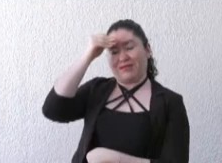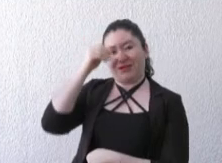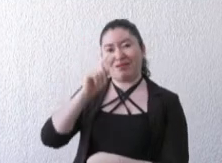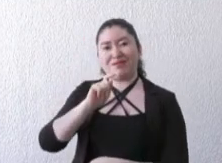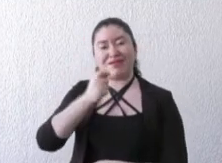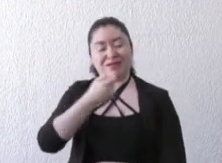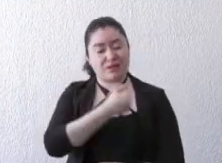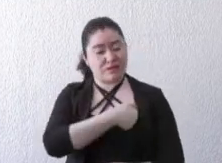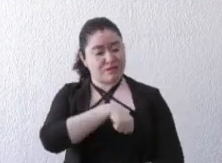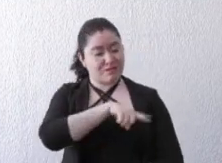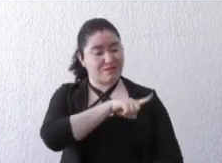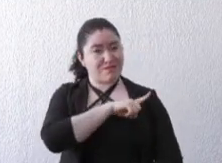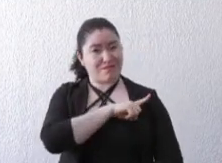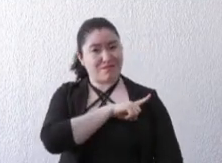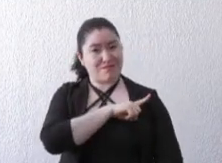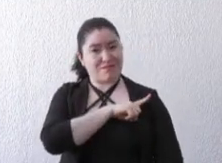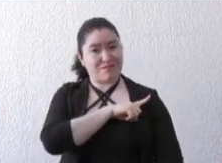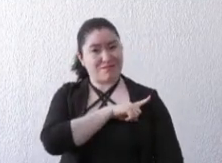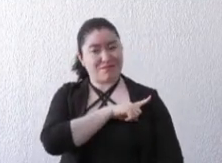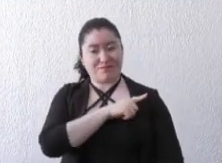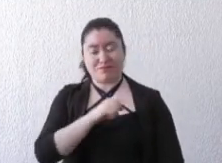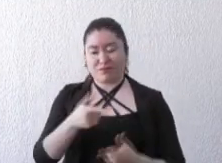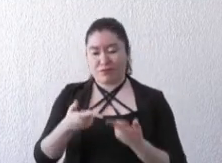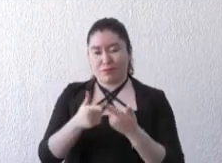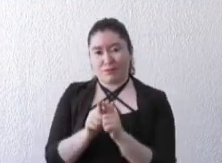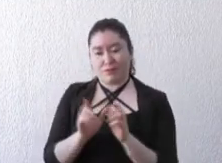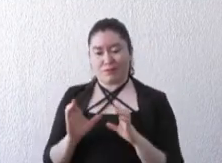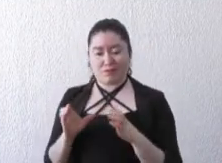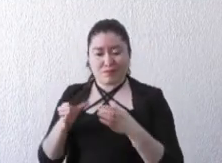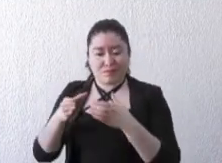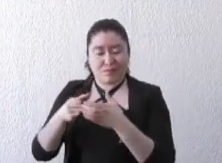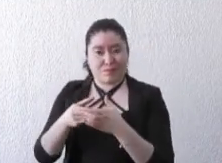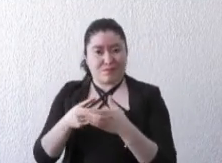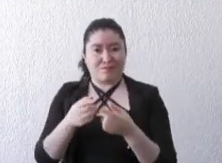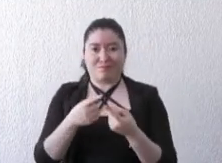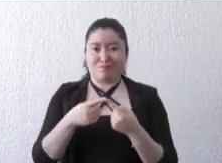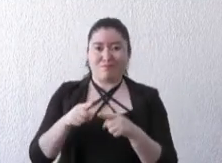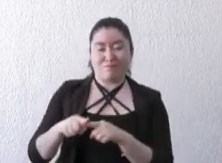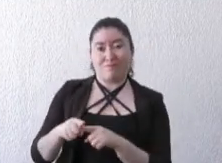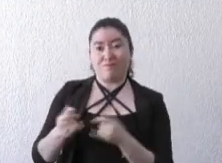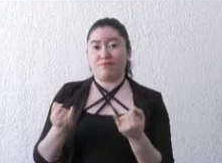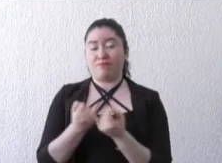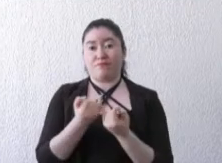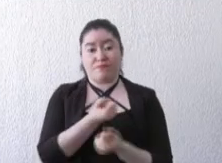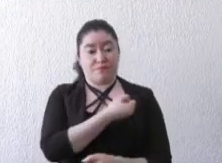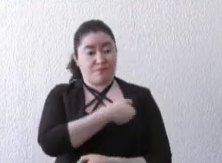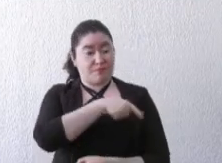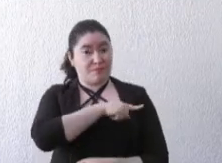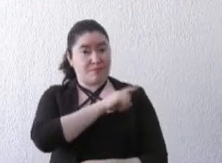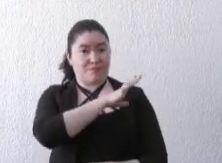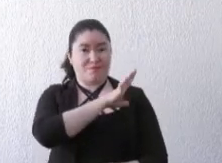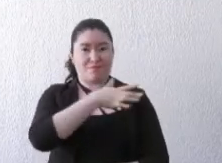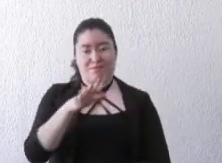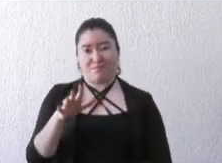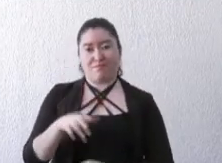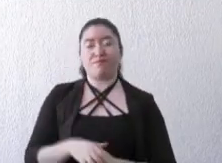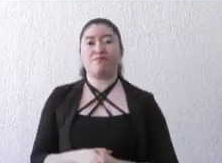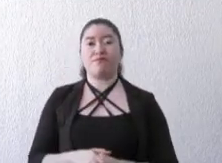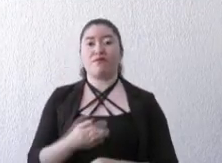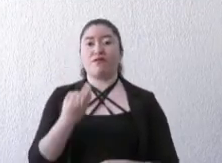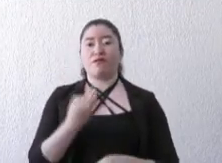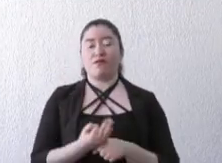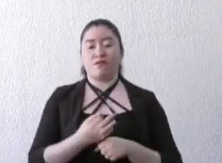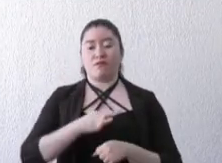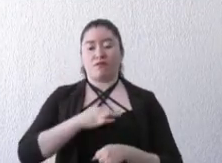salud de las comunidades y la salud pública en general. La gran pandemia que hemos